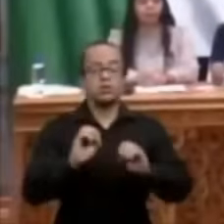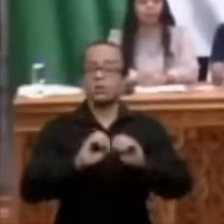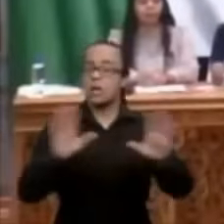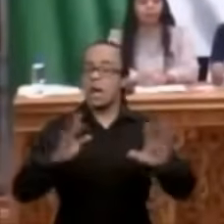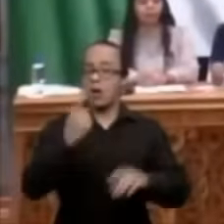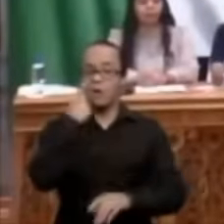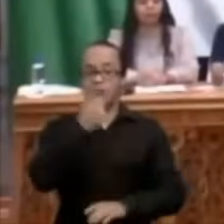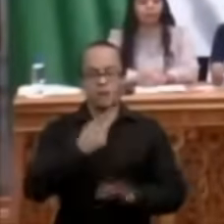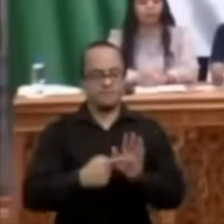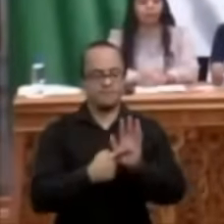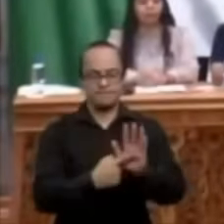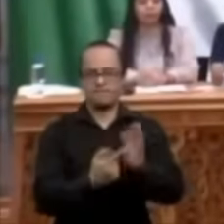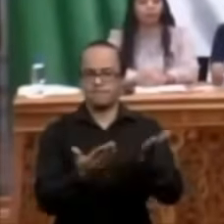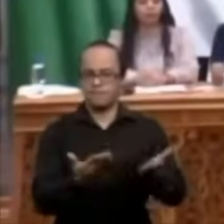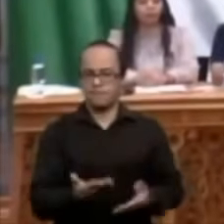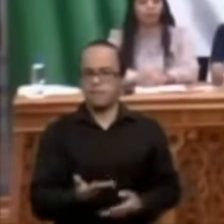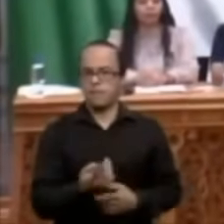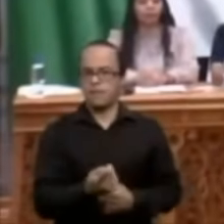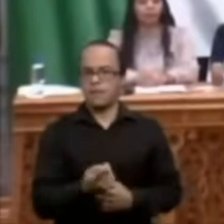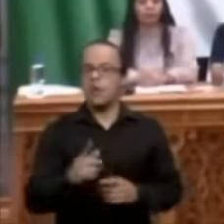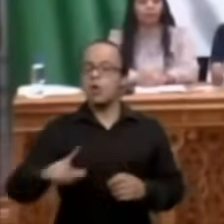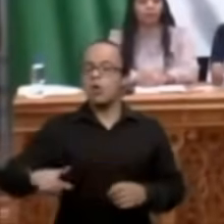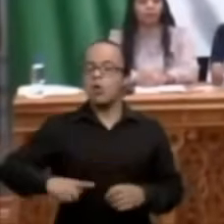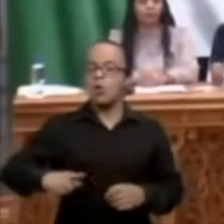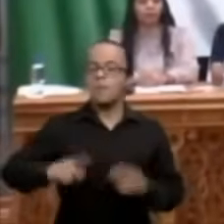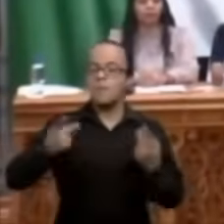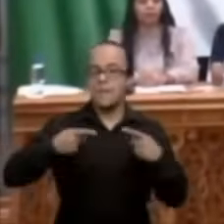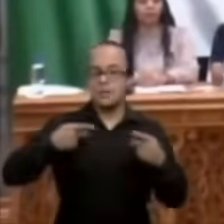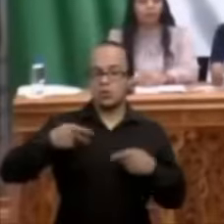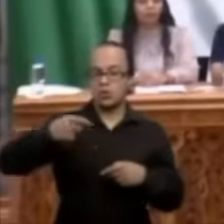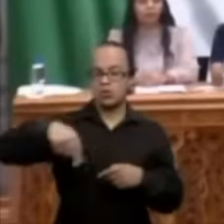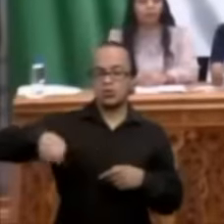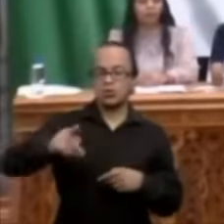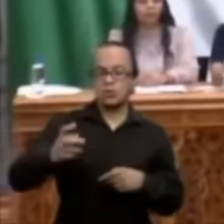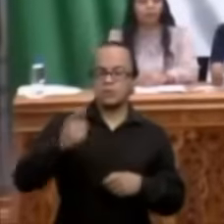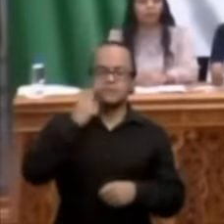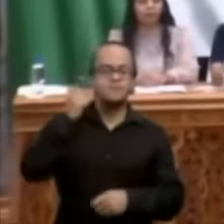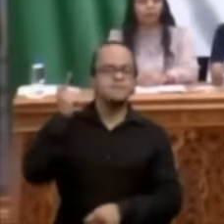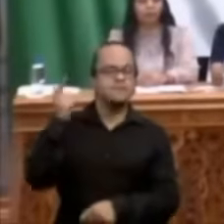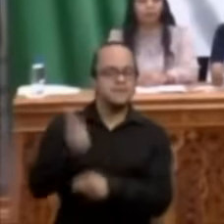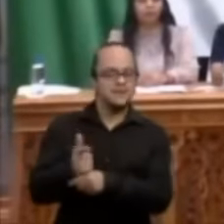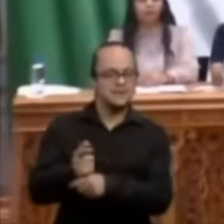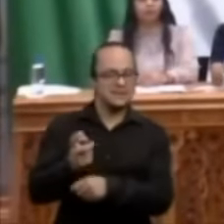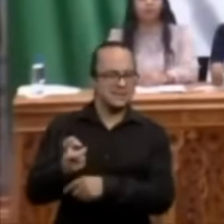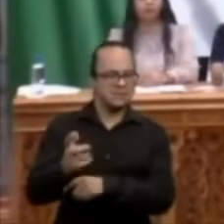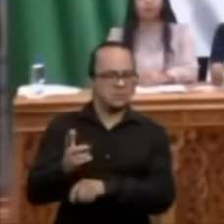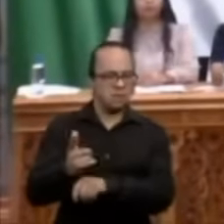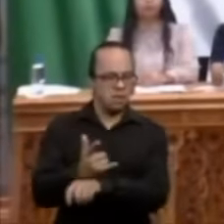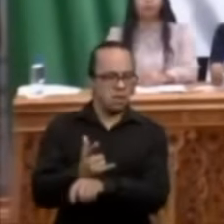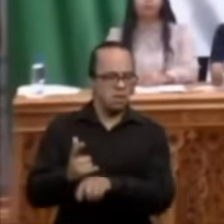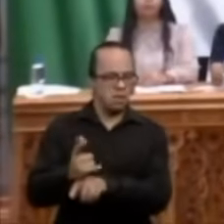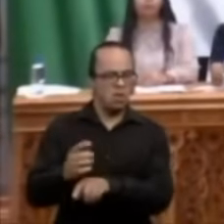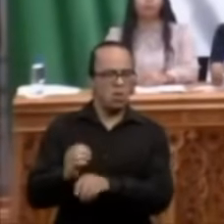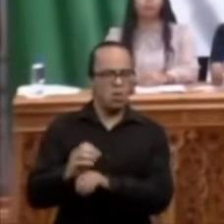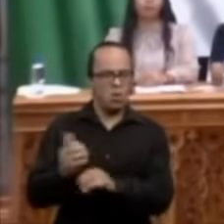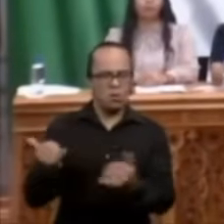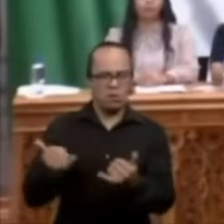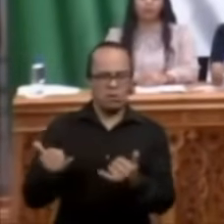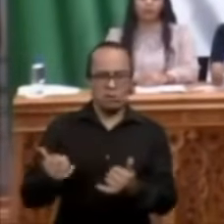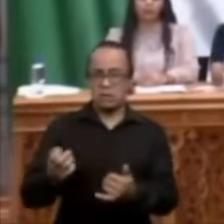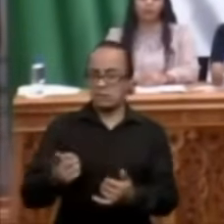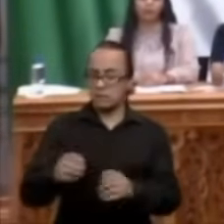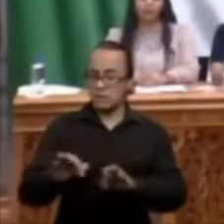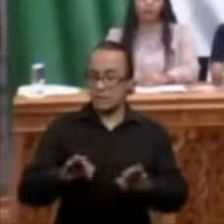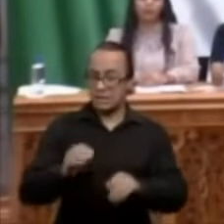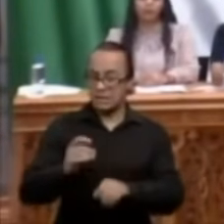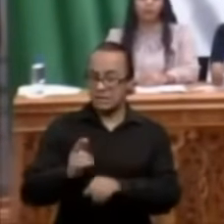Servidor público que no cumpla con rectitud e integridad su encomienda será removido